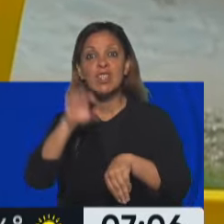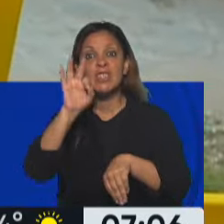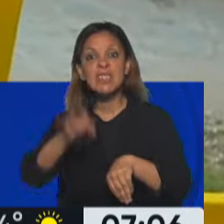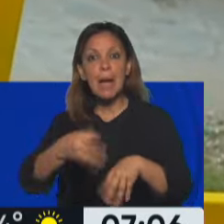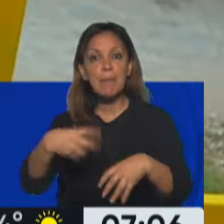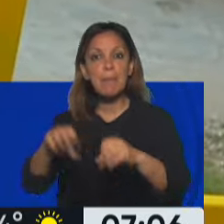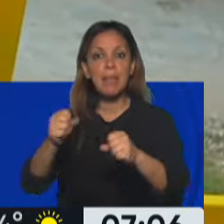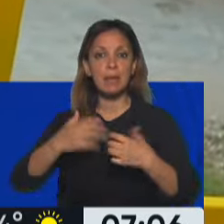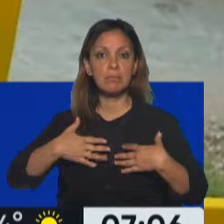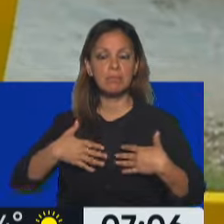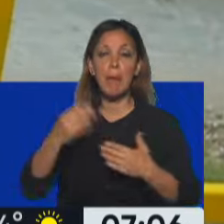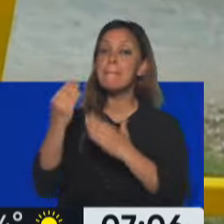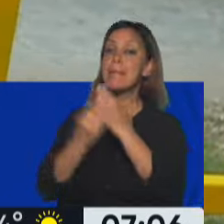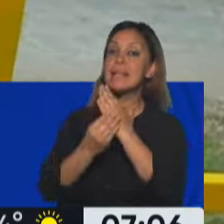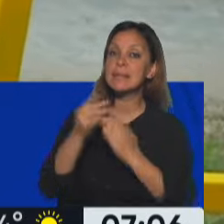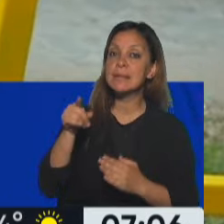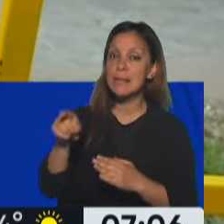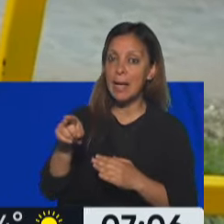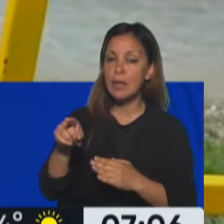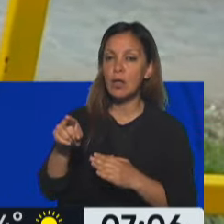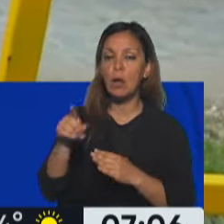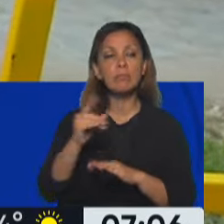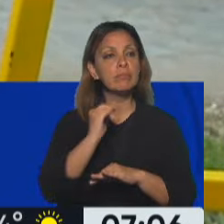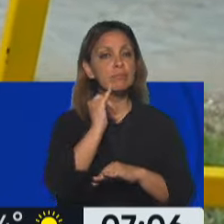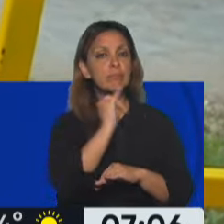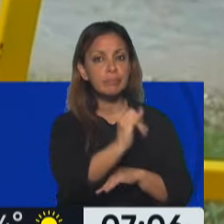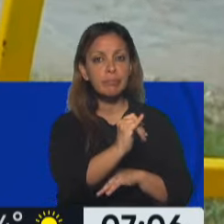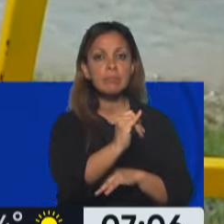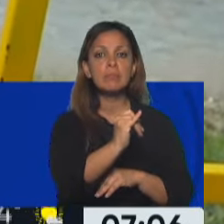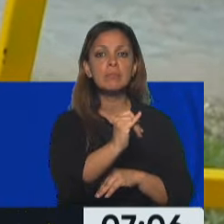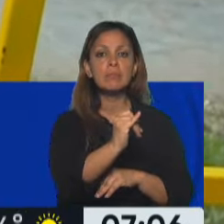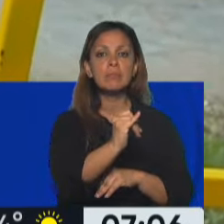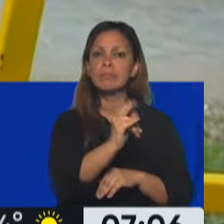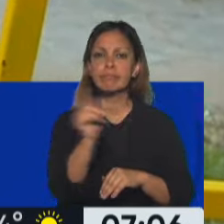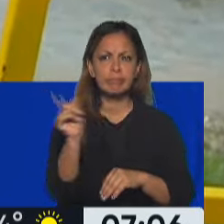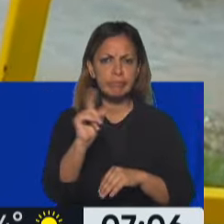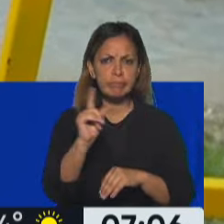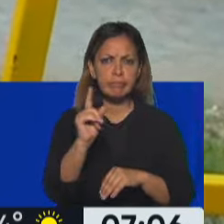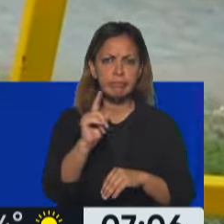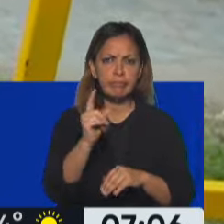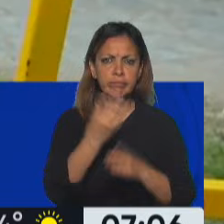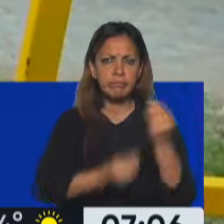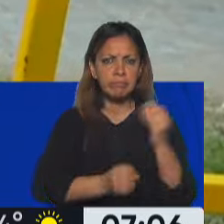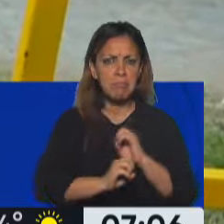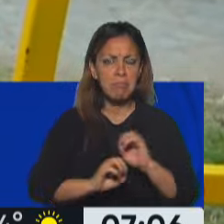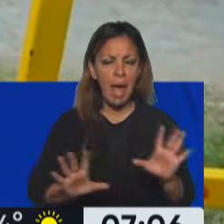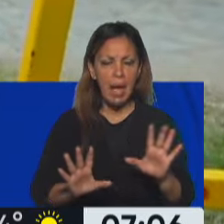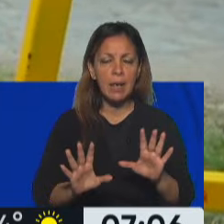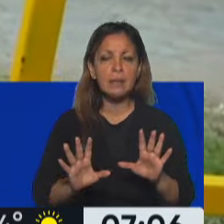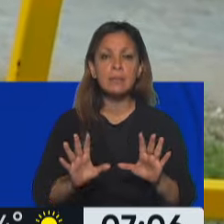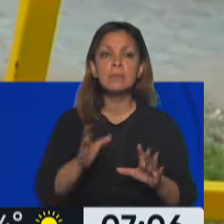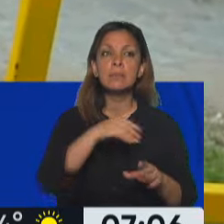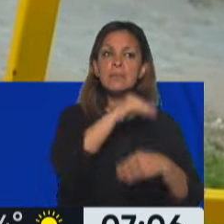supuesto, desde el Ministerio de la Seguridad, salen a decir que el dato era erróneo. Estaban conteniendo a la familia, iban a dar